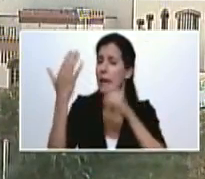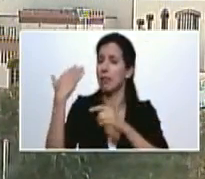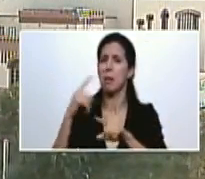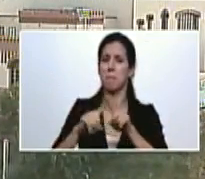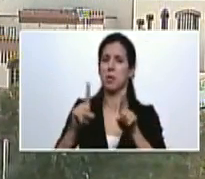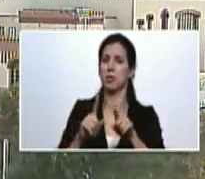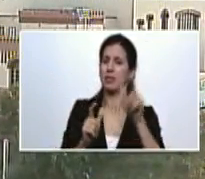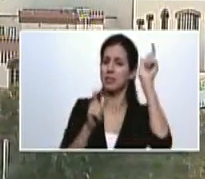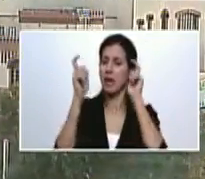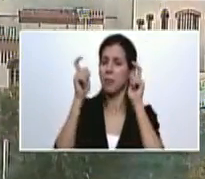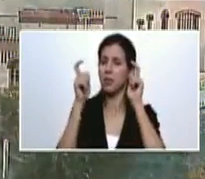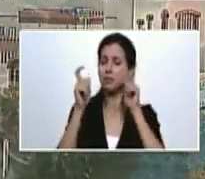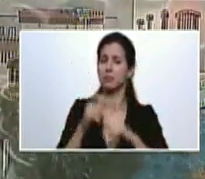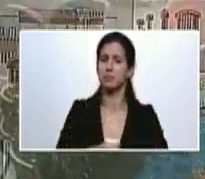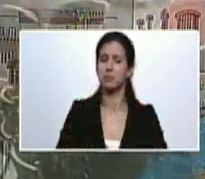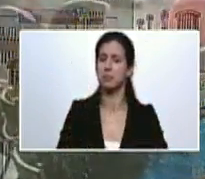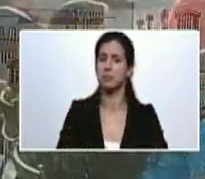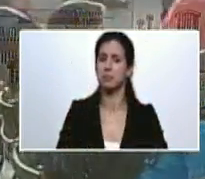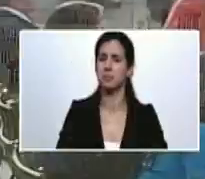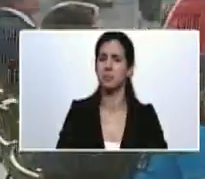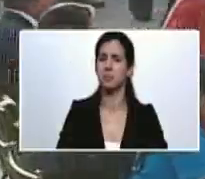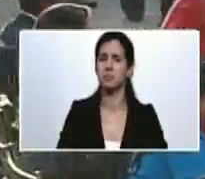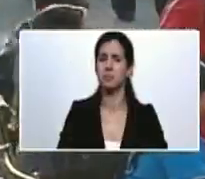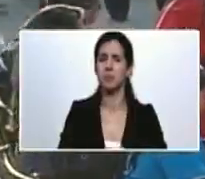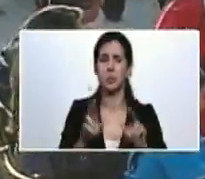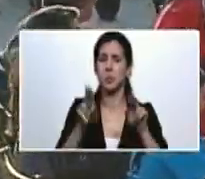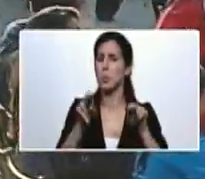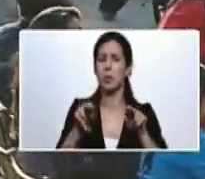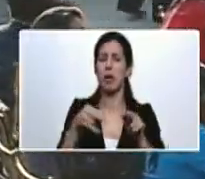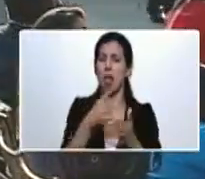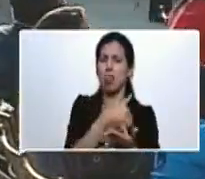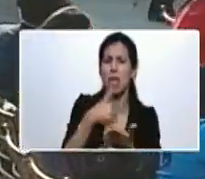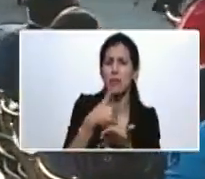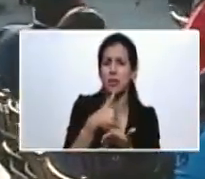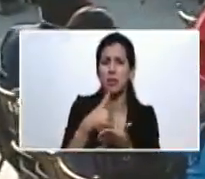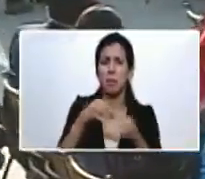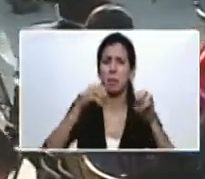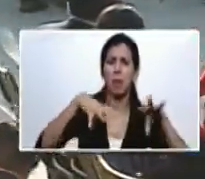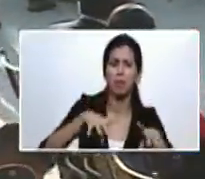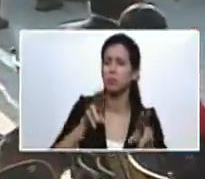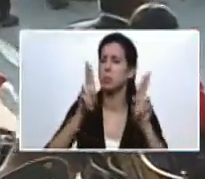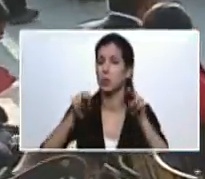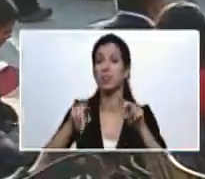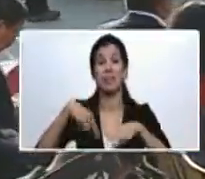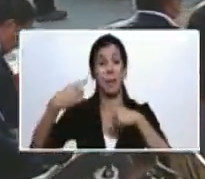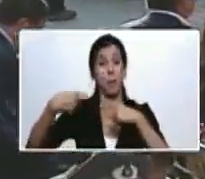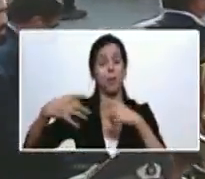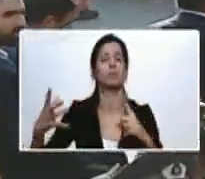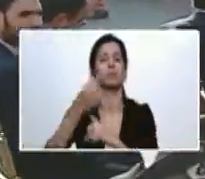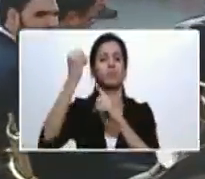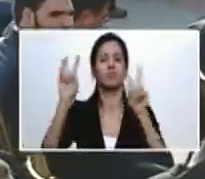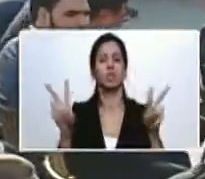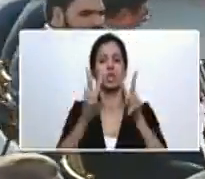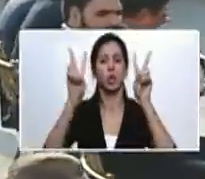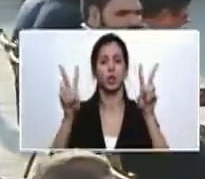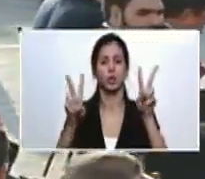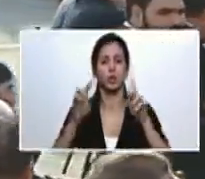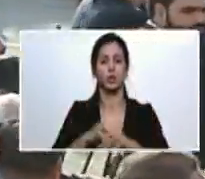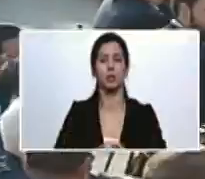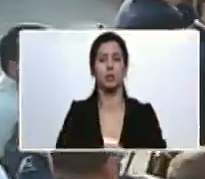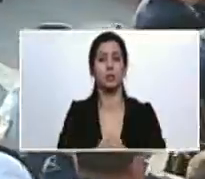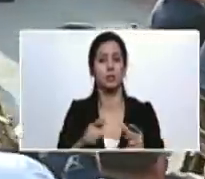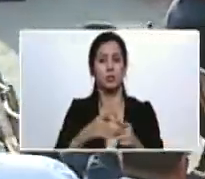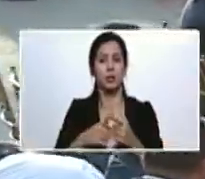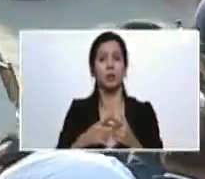cedió en ninguno de sus principios y logró a la postre la victoria. Algo que bien puede ser